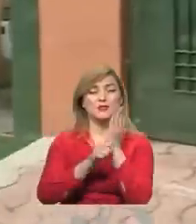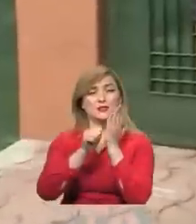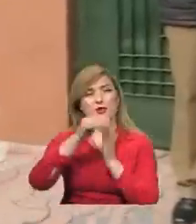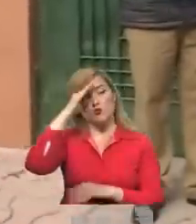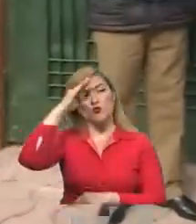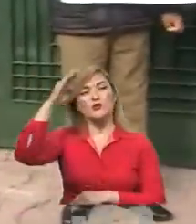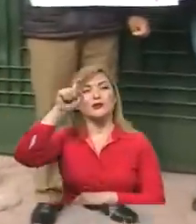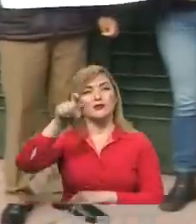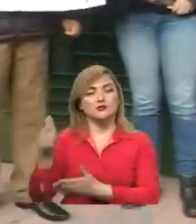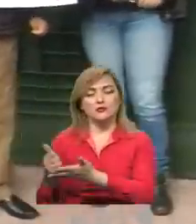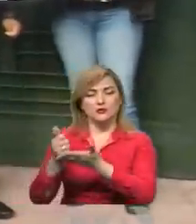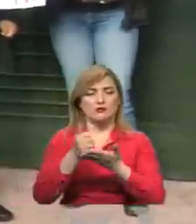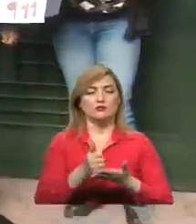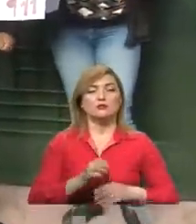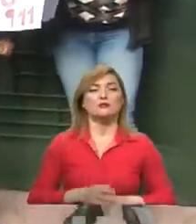nos ayude,